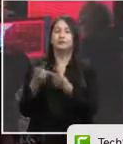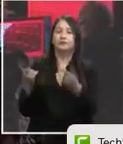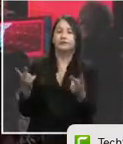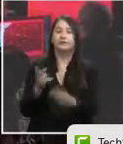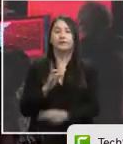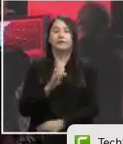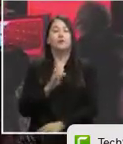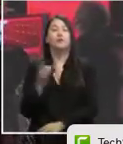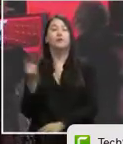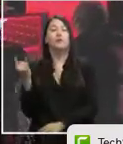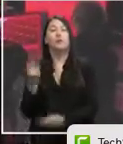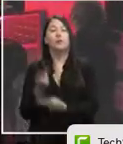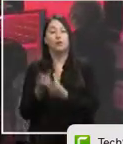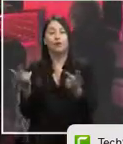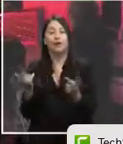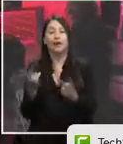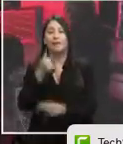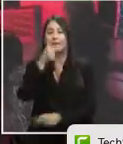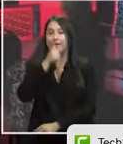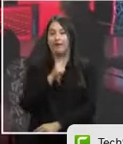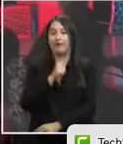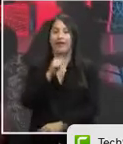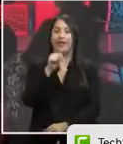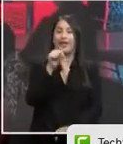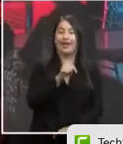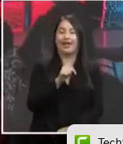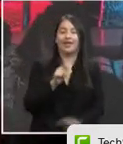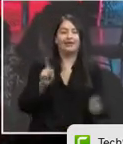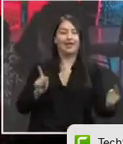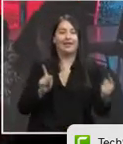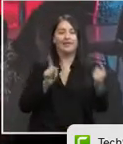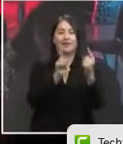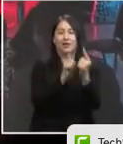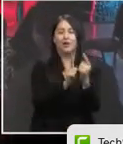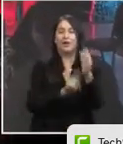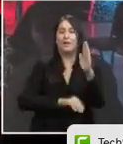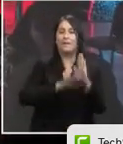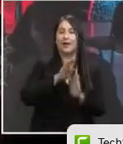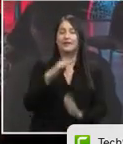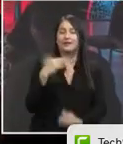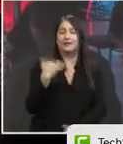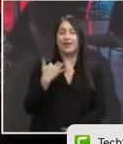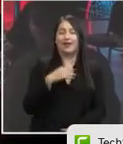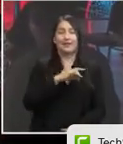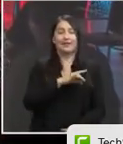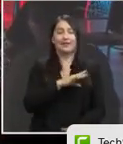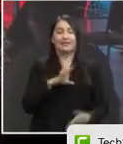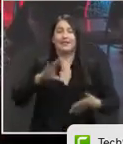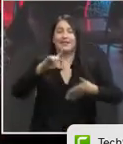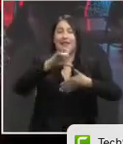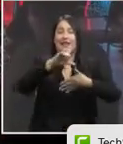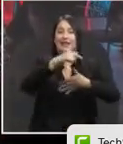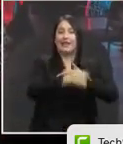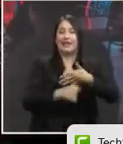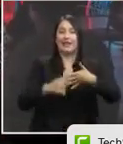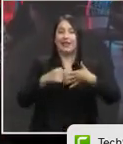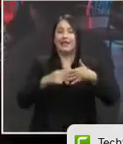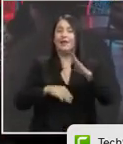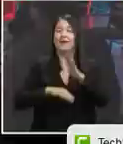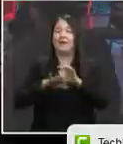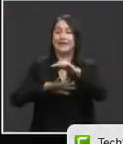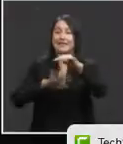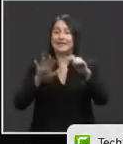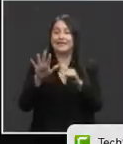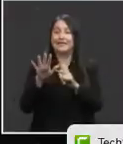privadas, a la sociedad civil. Este es el encuentro más importante de Chile y Latinoamérica y uno de los 5 más destacados a